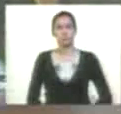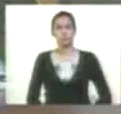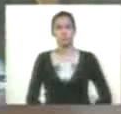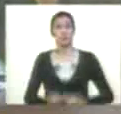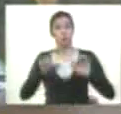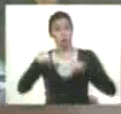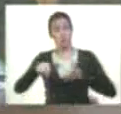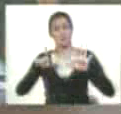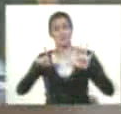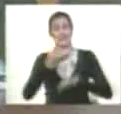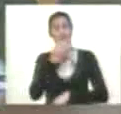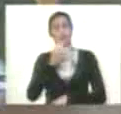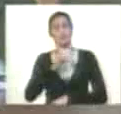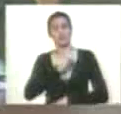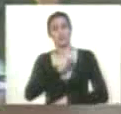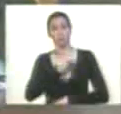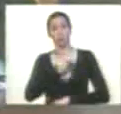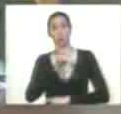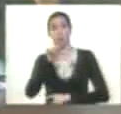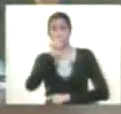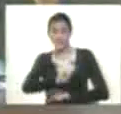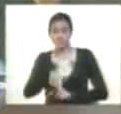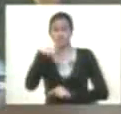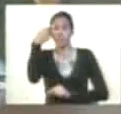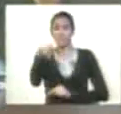6 de enero, exactamente un mes después